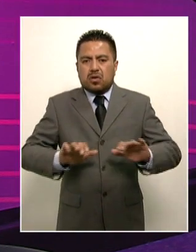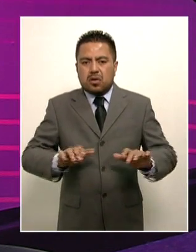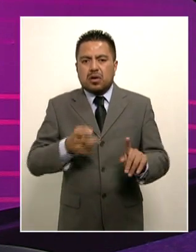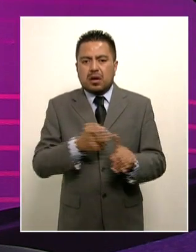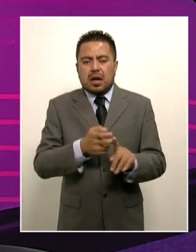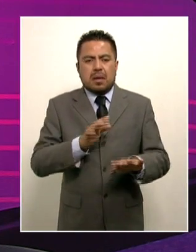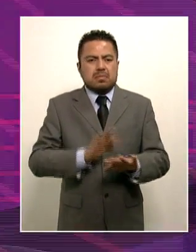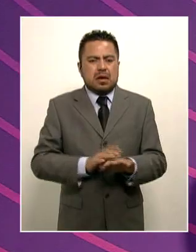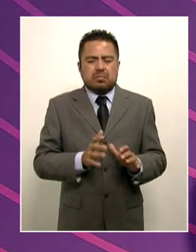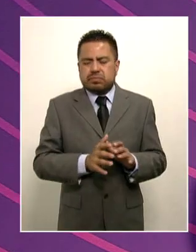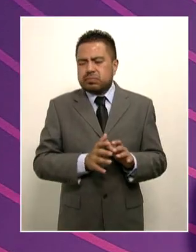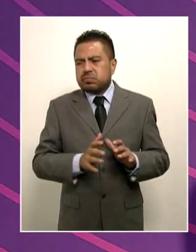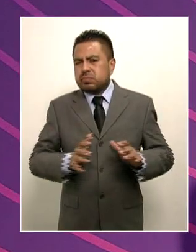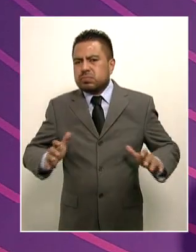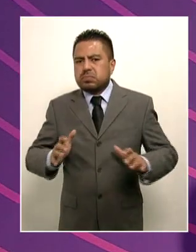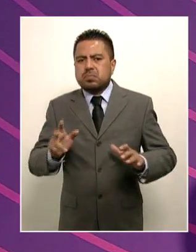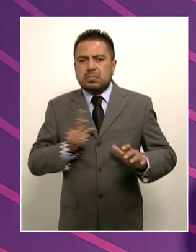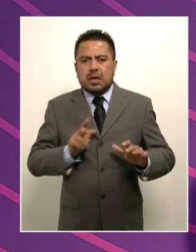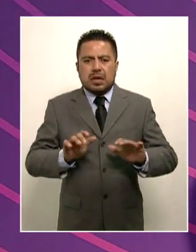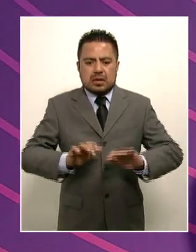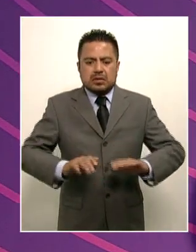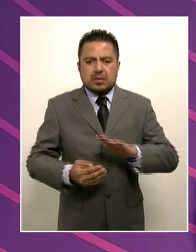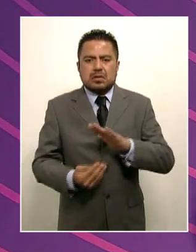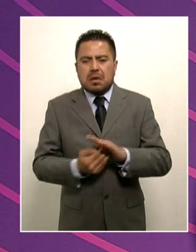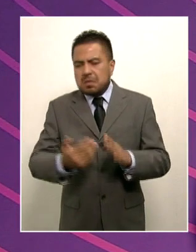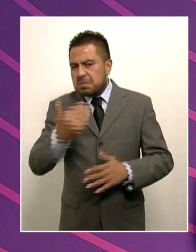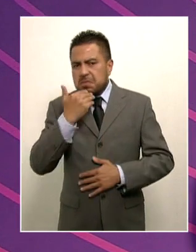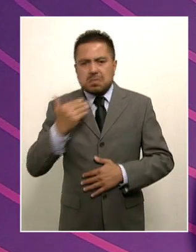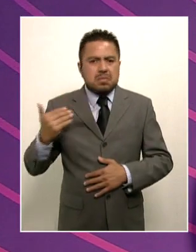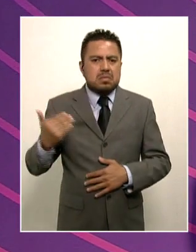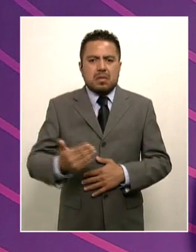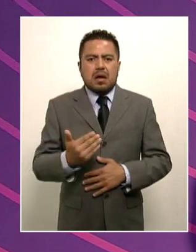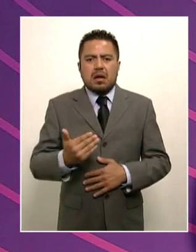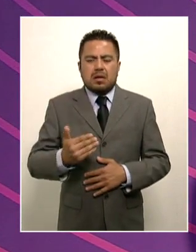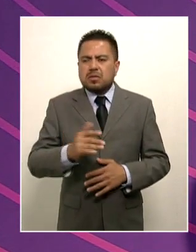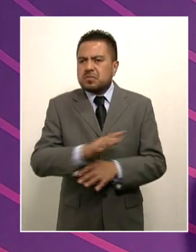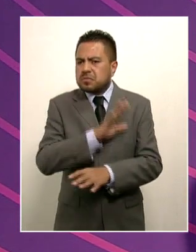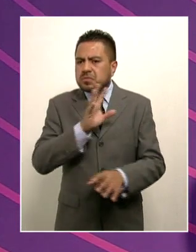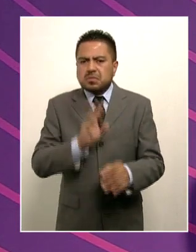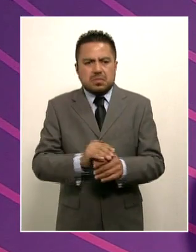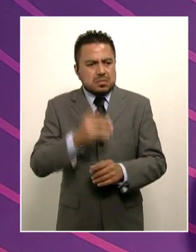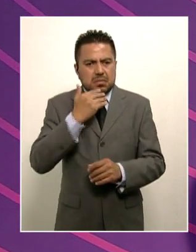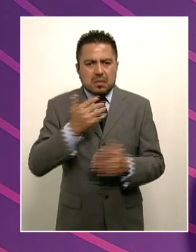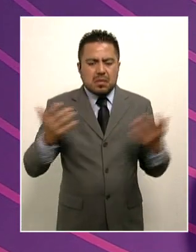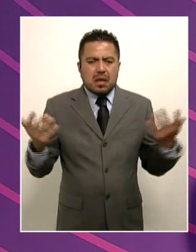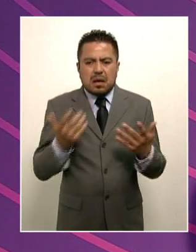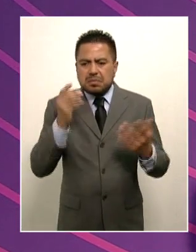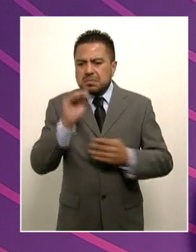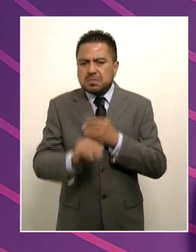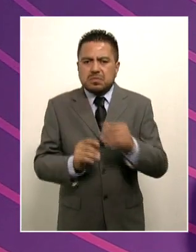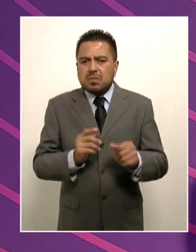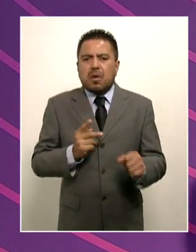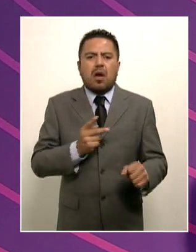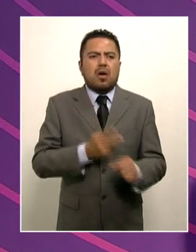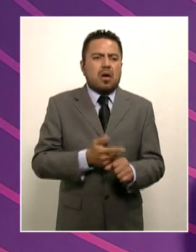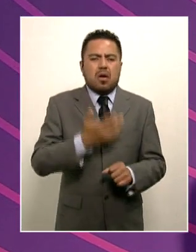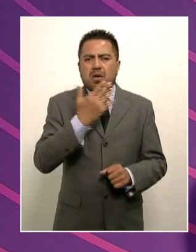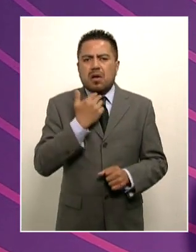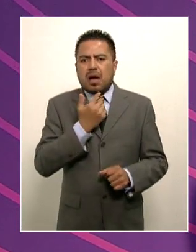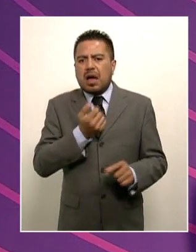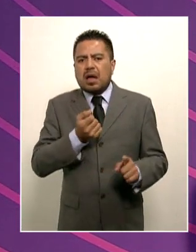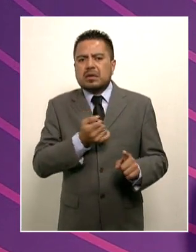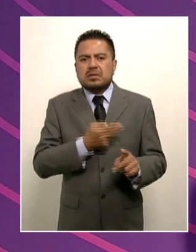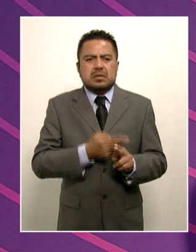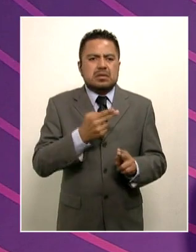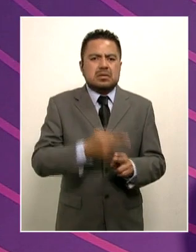era muy amplia, mi escritorio estaba bien, o sea, realmente había adaptaciones involuntarias, hasta el baño